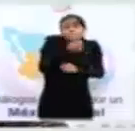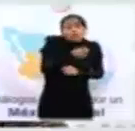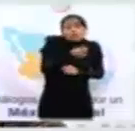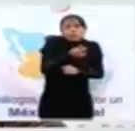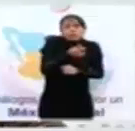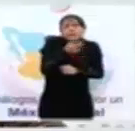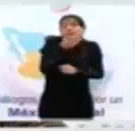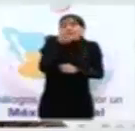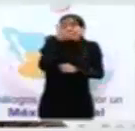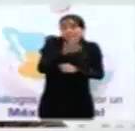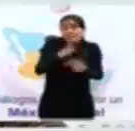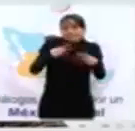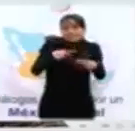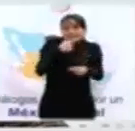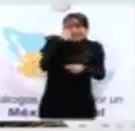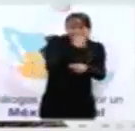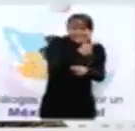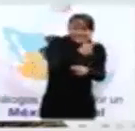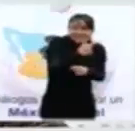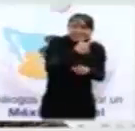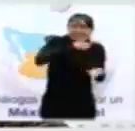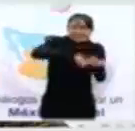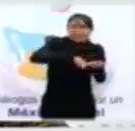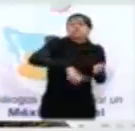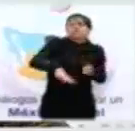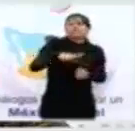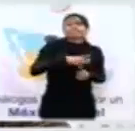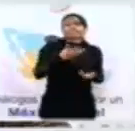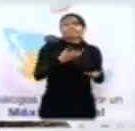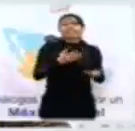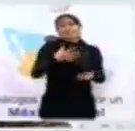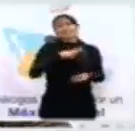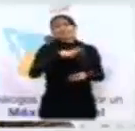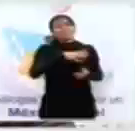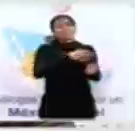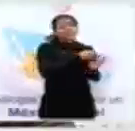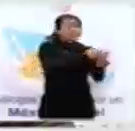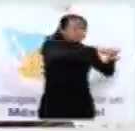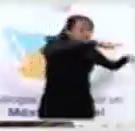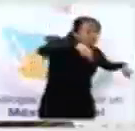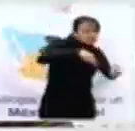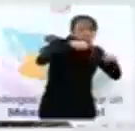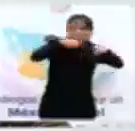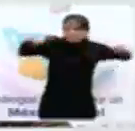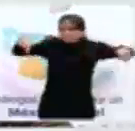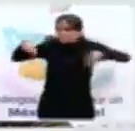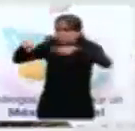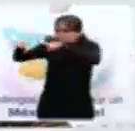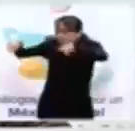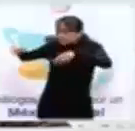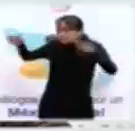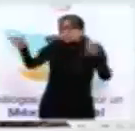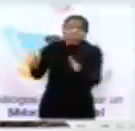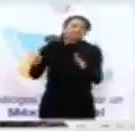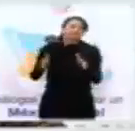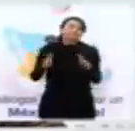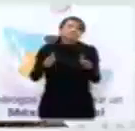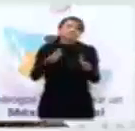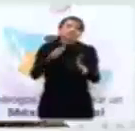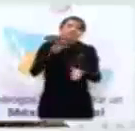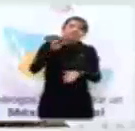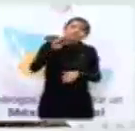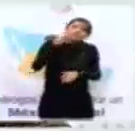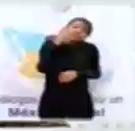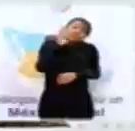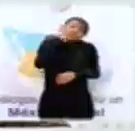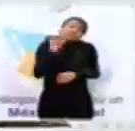hectáreas o menos, ¿sí? Y 20, digamos, con 20 hectáreas o menos es el 95-96%. Y este es